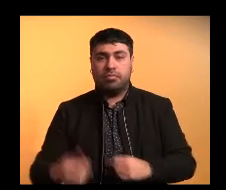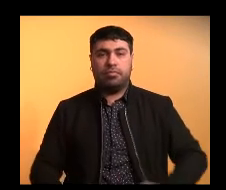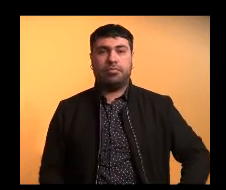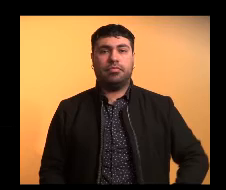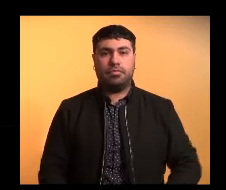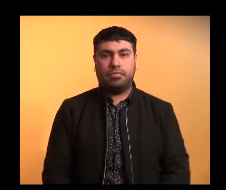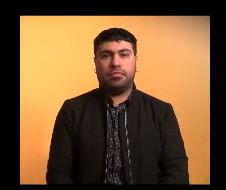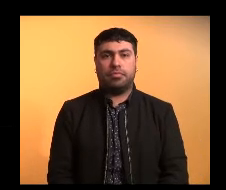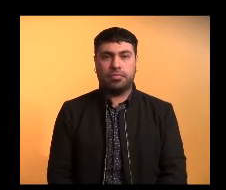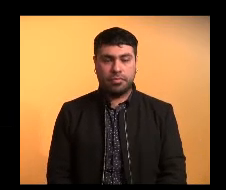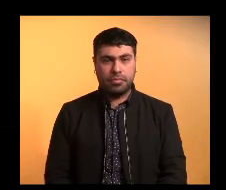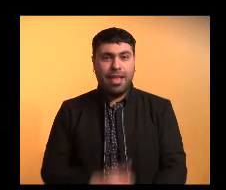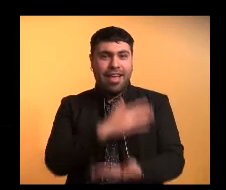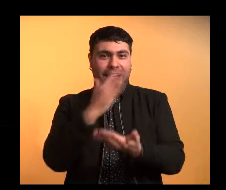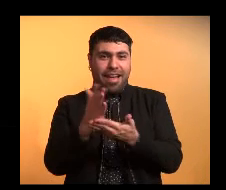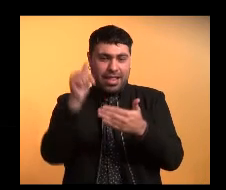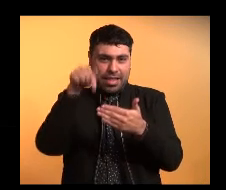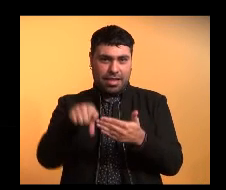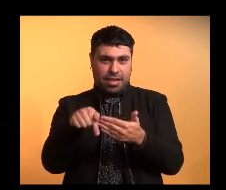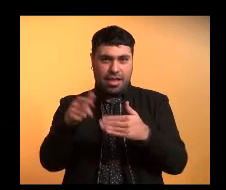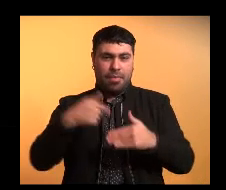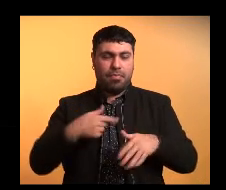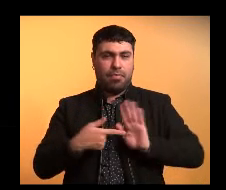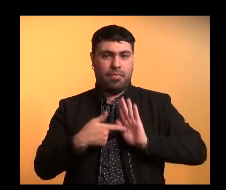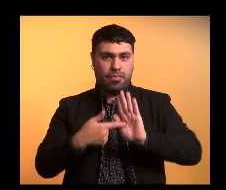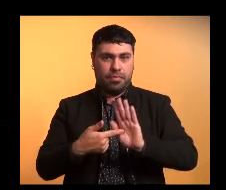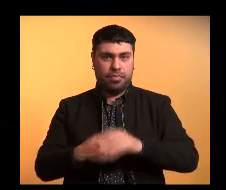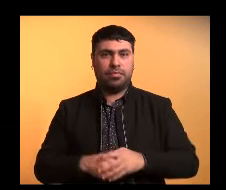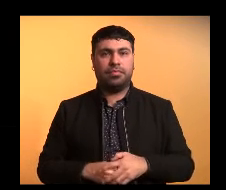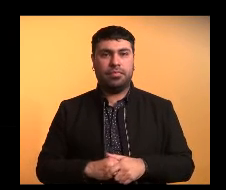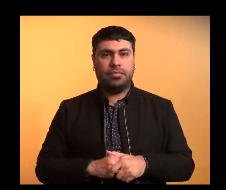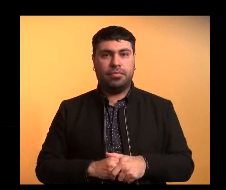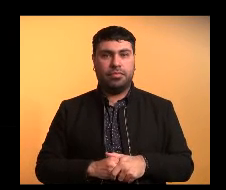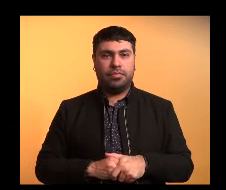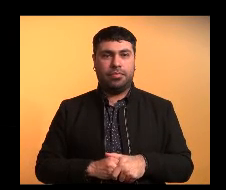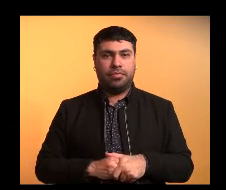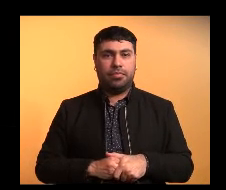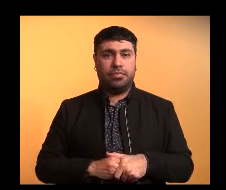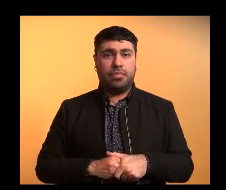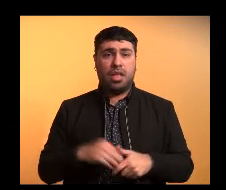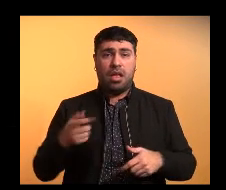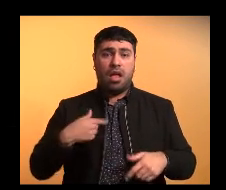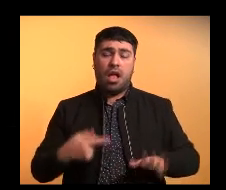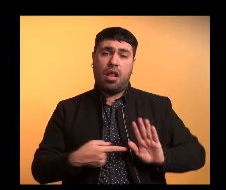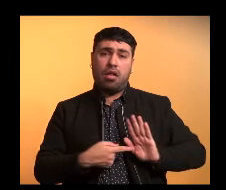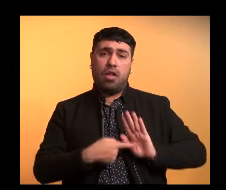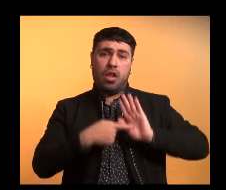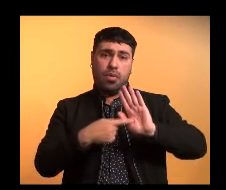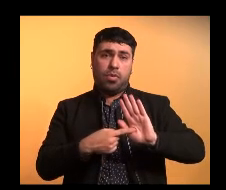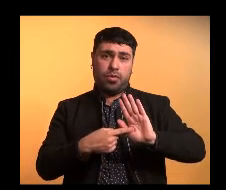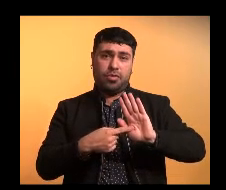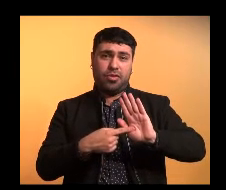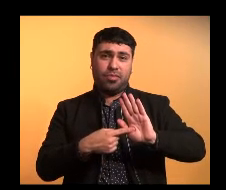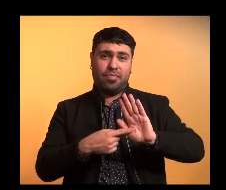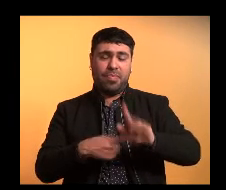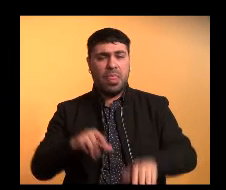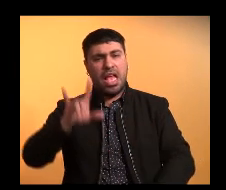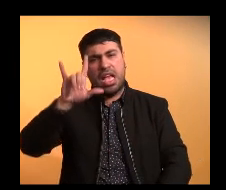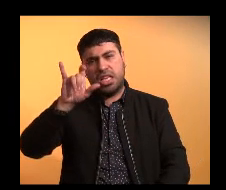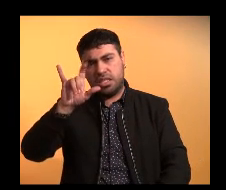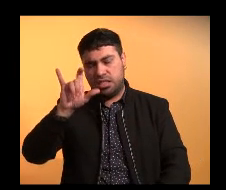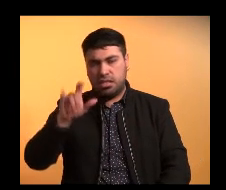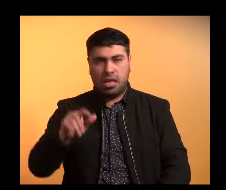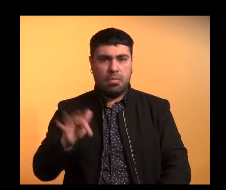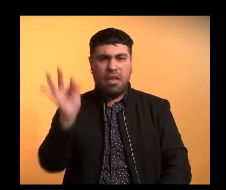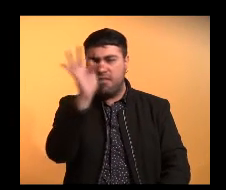Bueno, hasta acá llega mi presentación. Aquí les dejo las redes sociales del laboratorio del AlgaLab. Pueden seguir